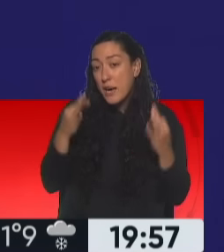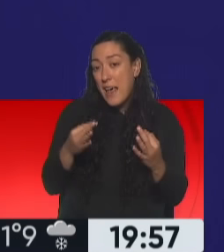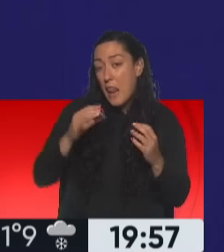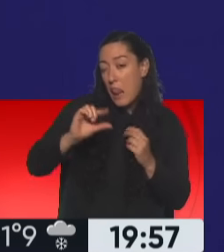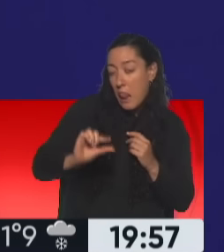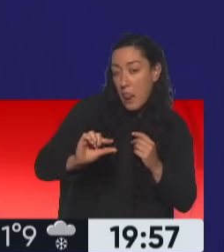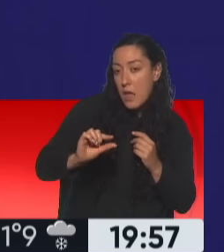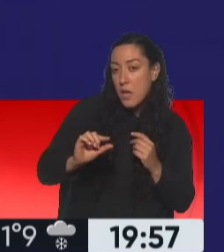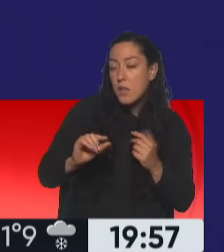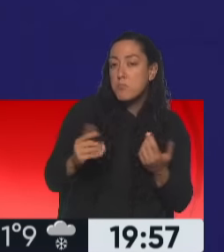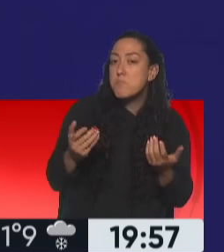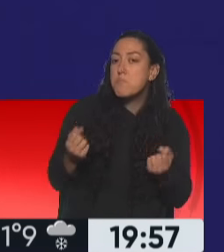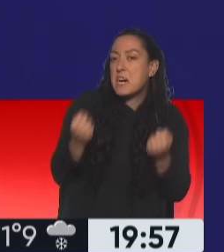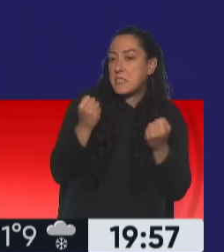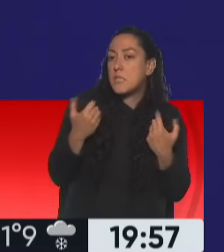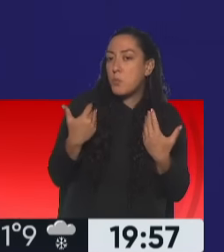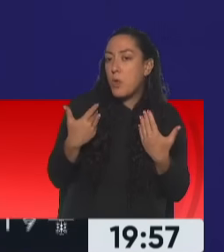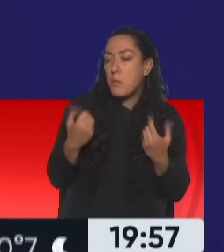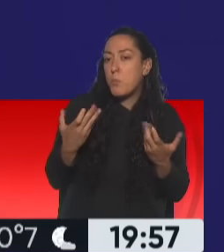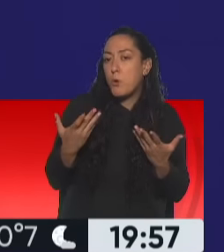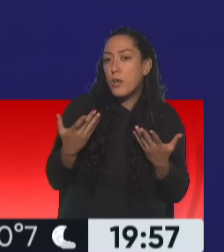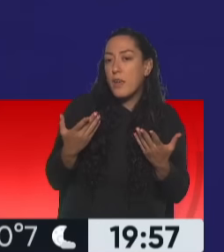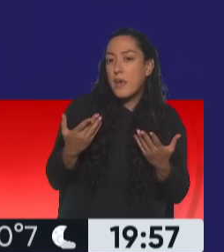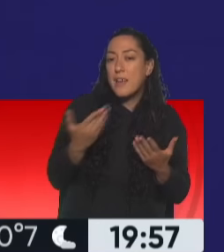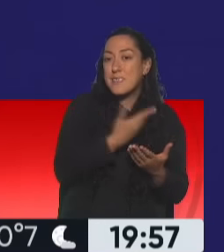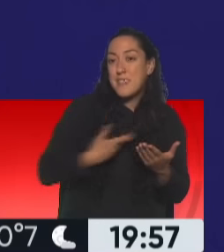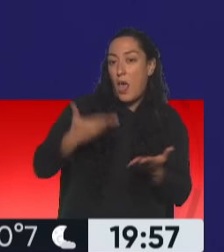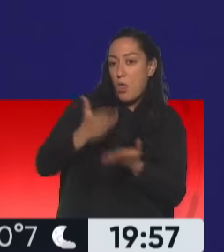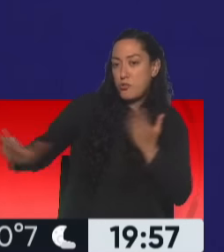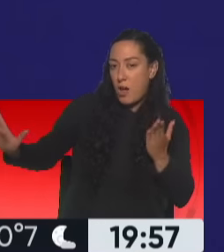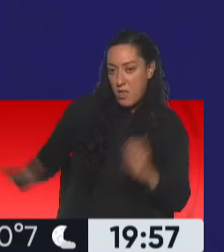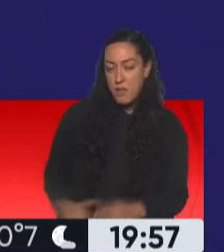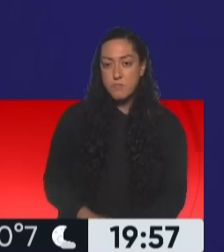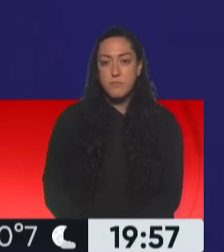bajo porque básicamente corrieron al Estado del medio.